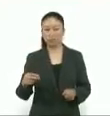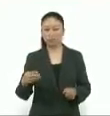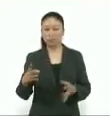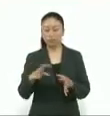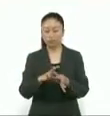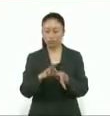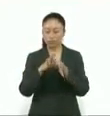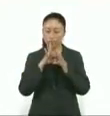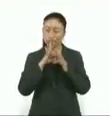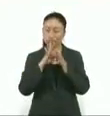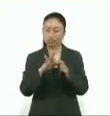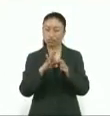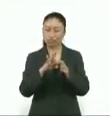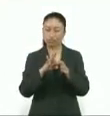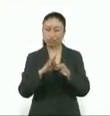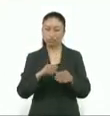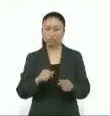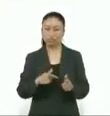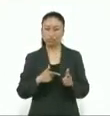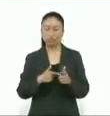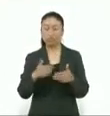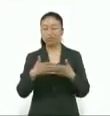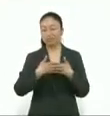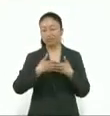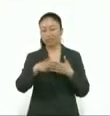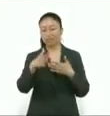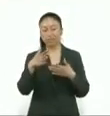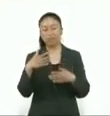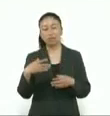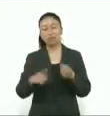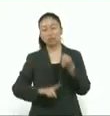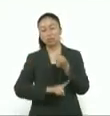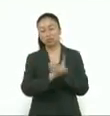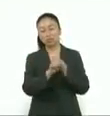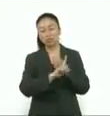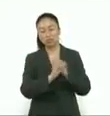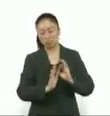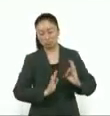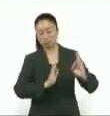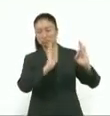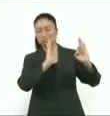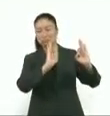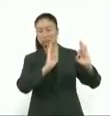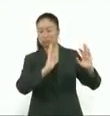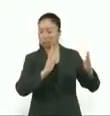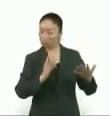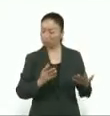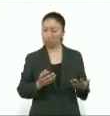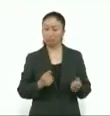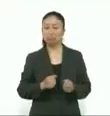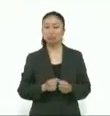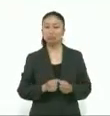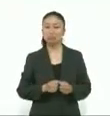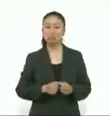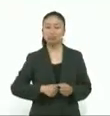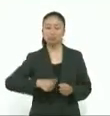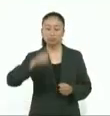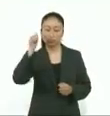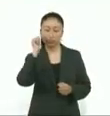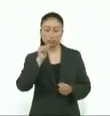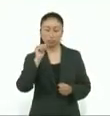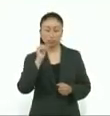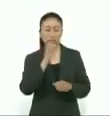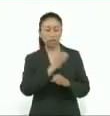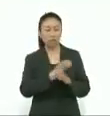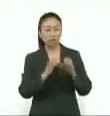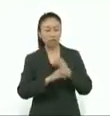que sigamos conquistando los grandes retos que tenemos por delante, buscando siempre nuestras coincidencias